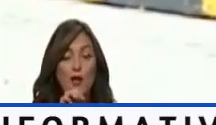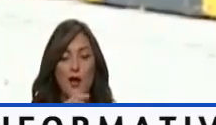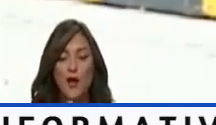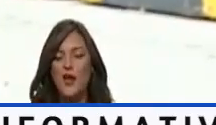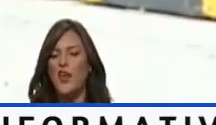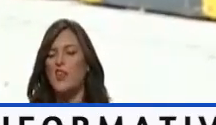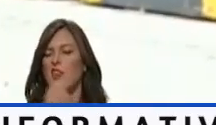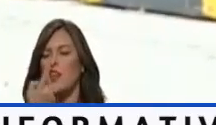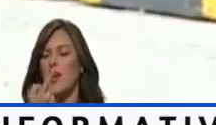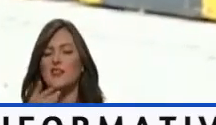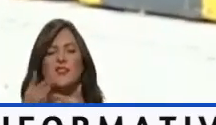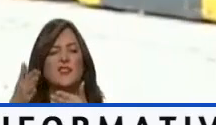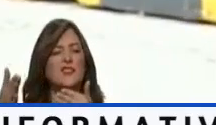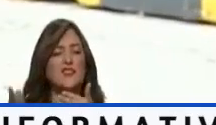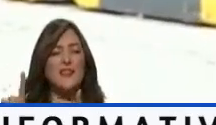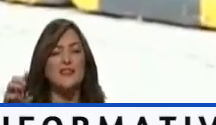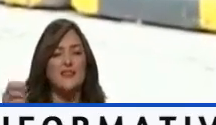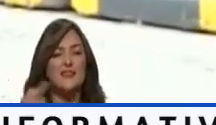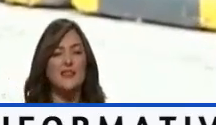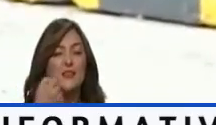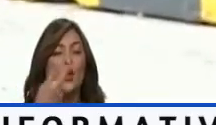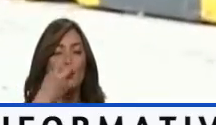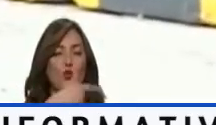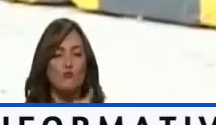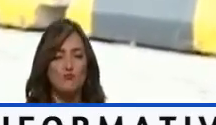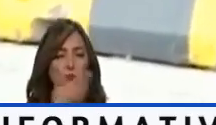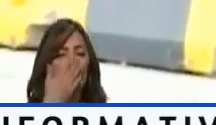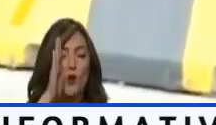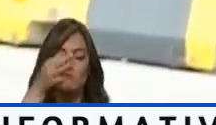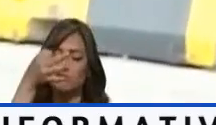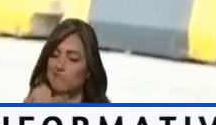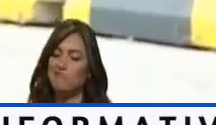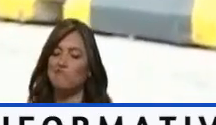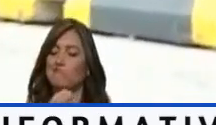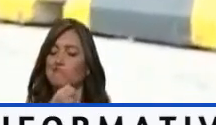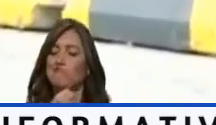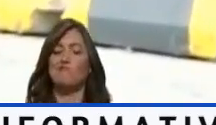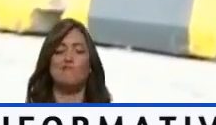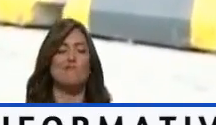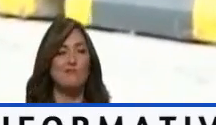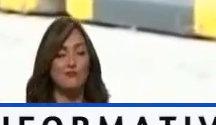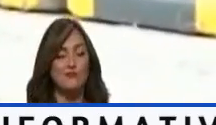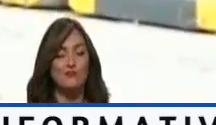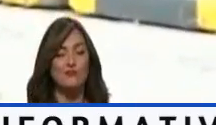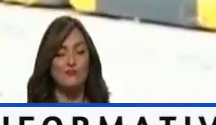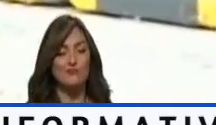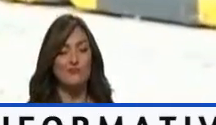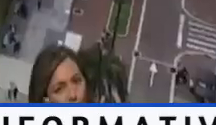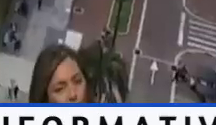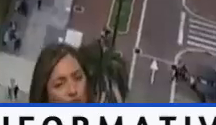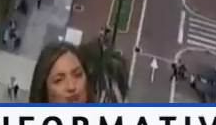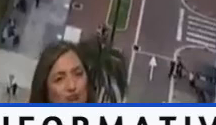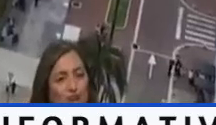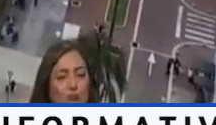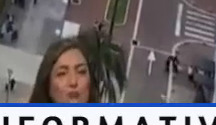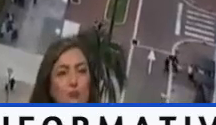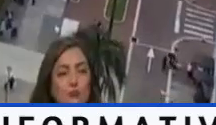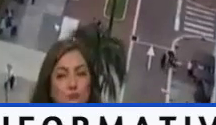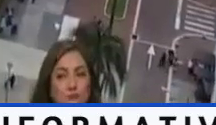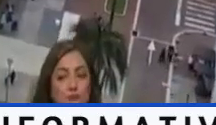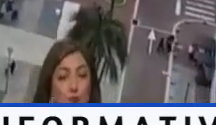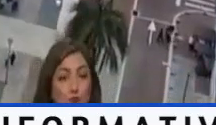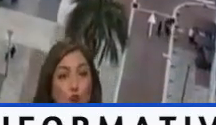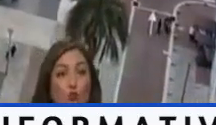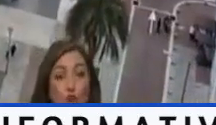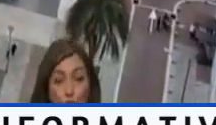recorrido breve que se hizo por aquí, por el puerto de Aguas Profundas. Con esto termina la actividad pública del presidente. En el legislativo se abrió